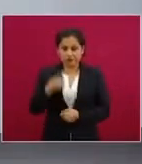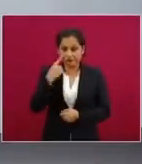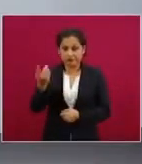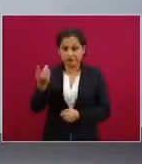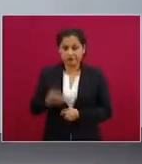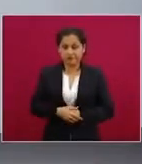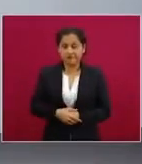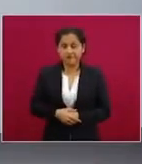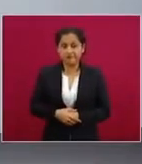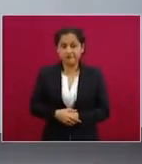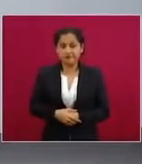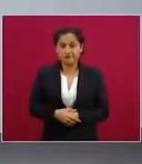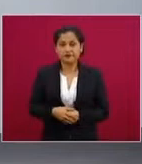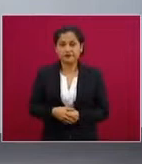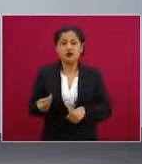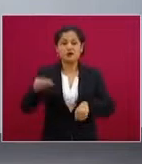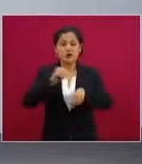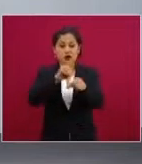Y pintados de azul